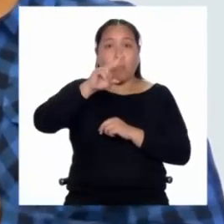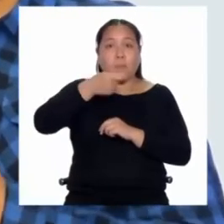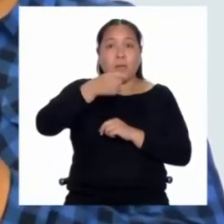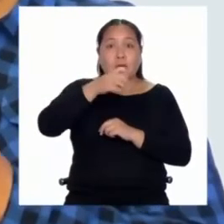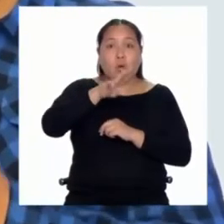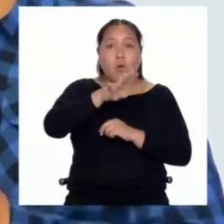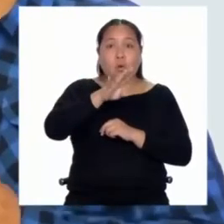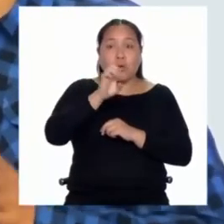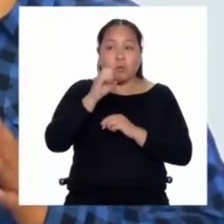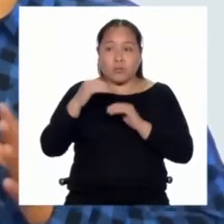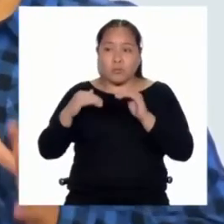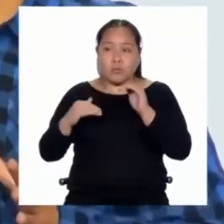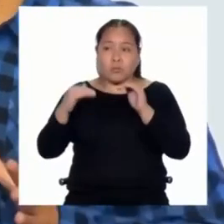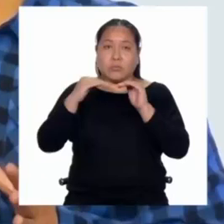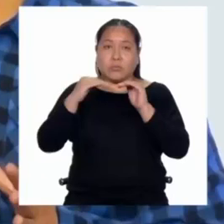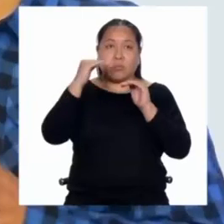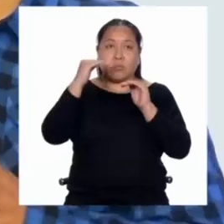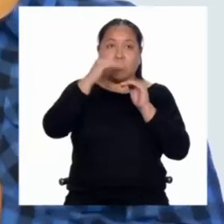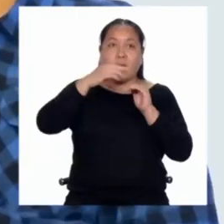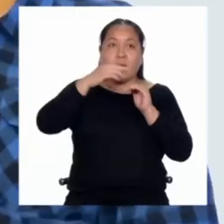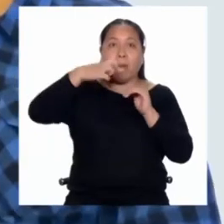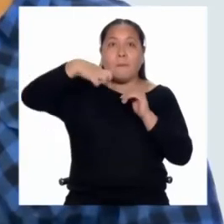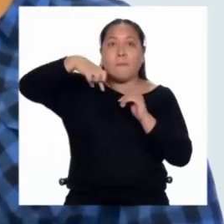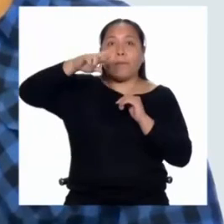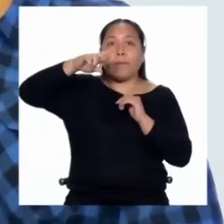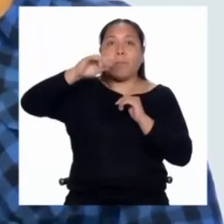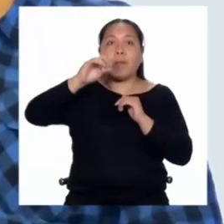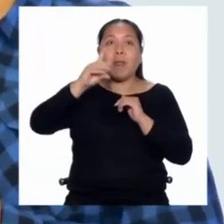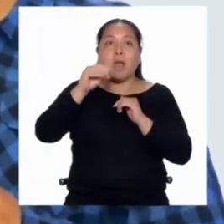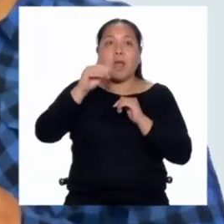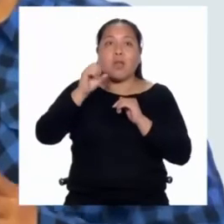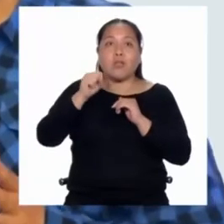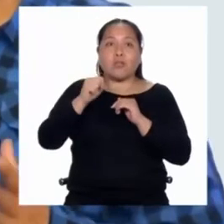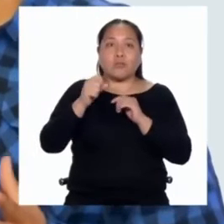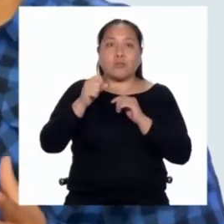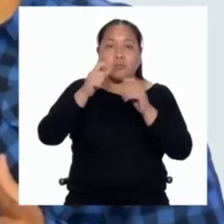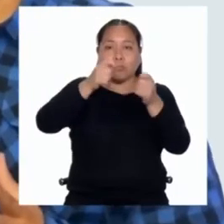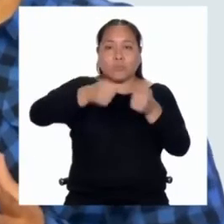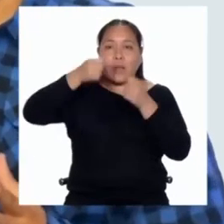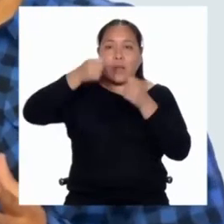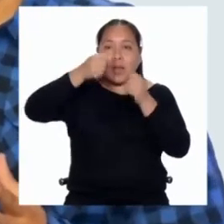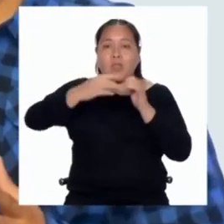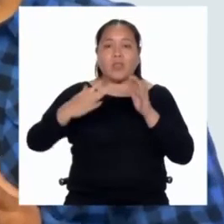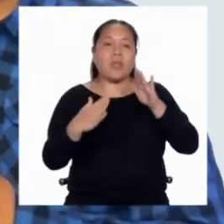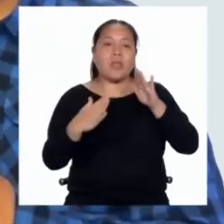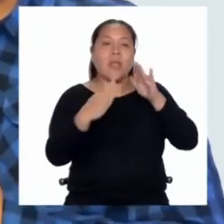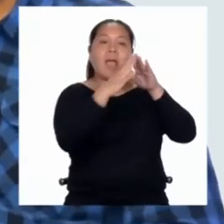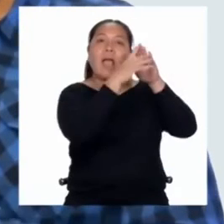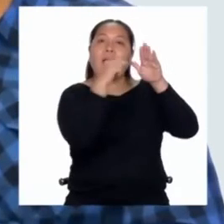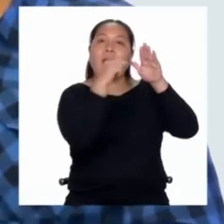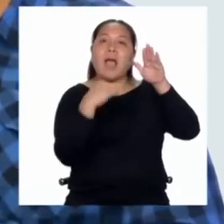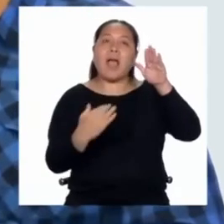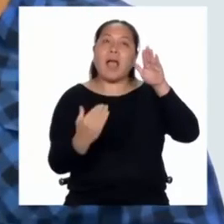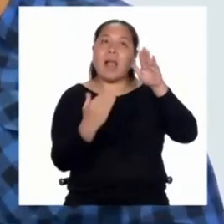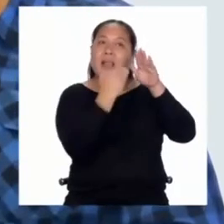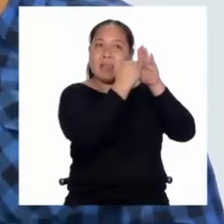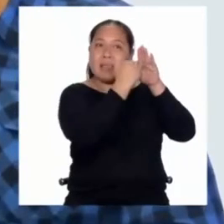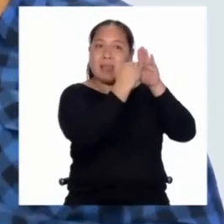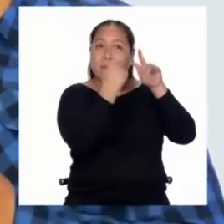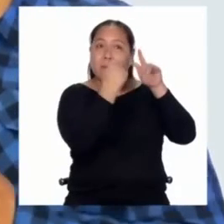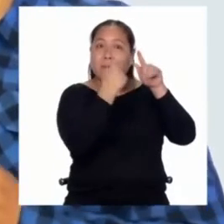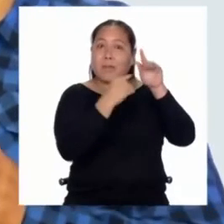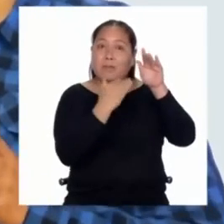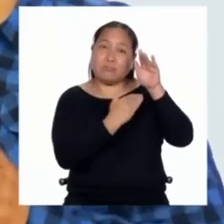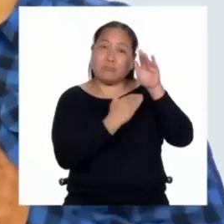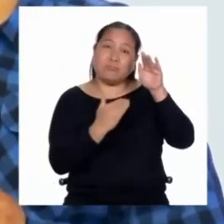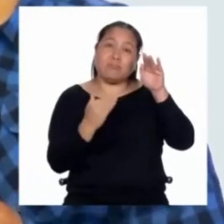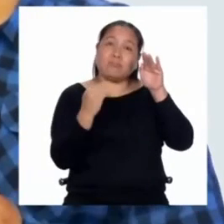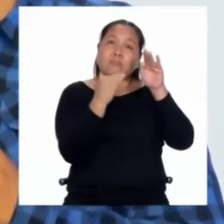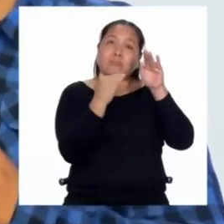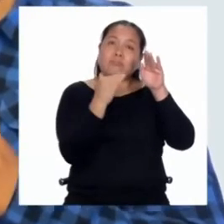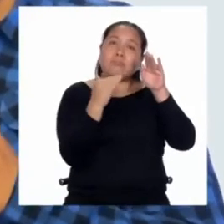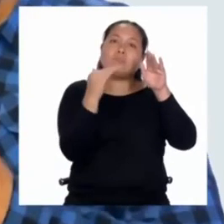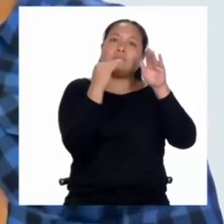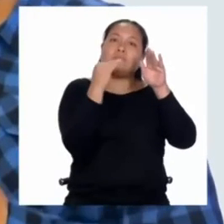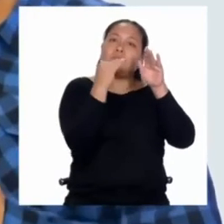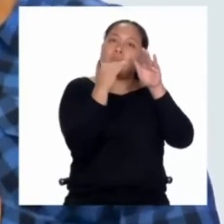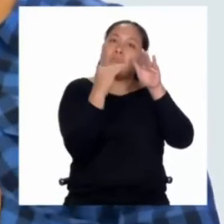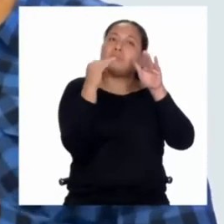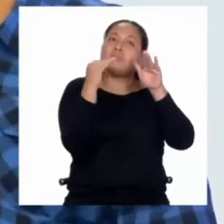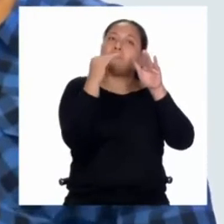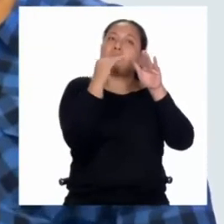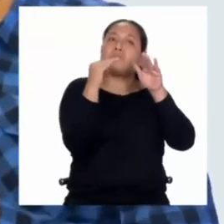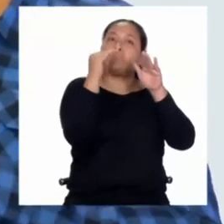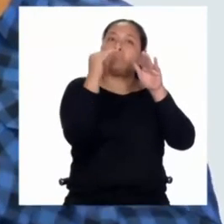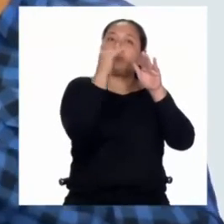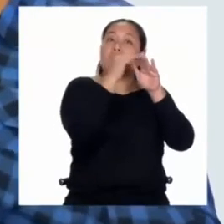metros se encuentran los prados y los pastos de alta montaña. Pero cuando la altura va siendo mayor,